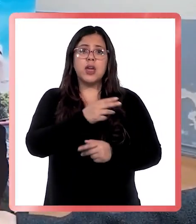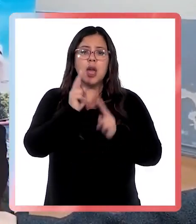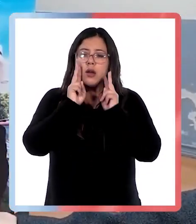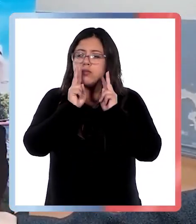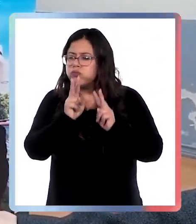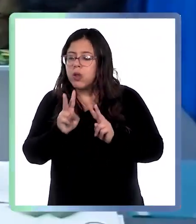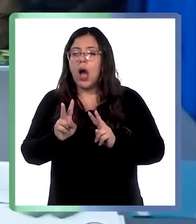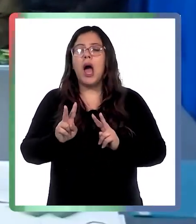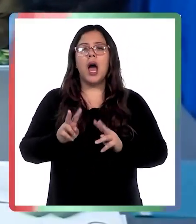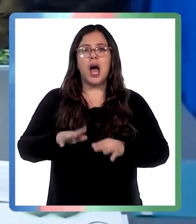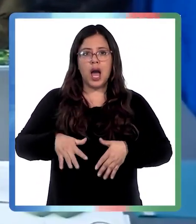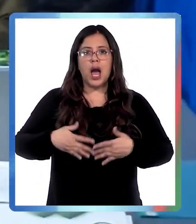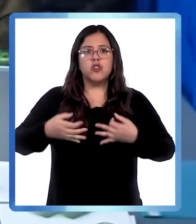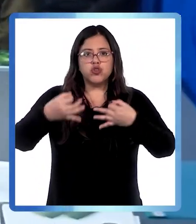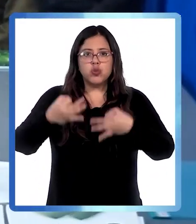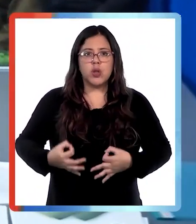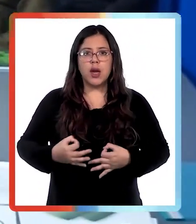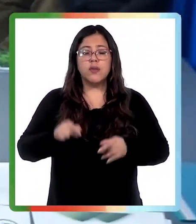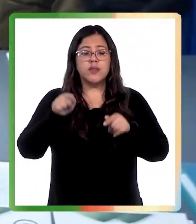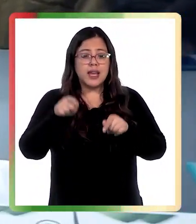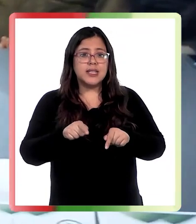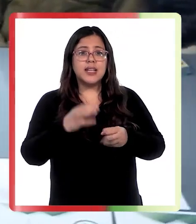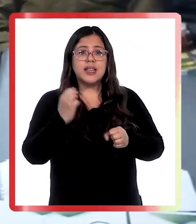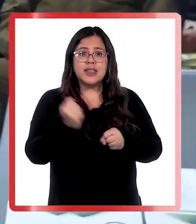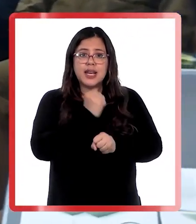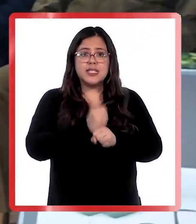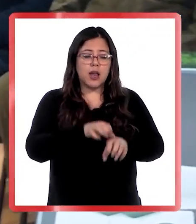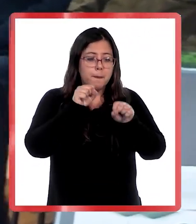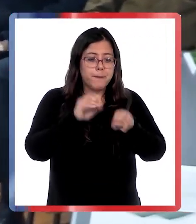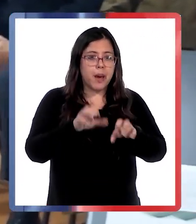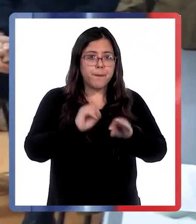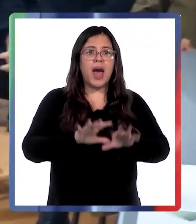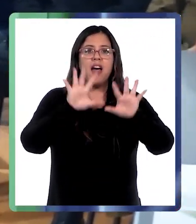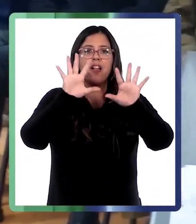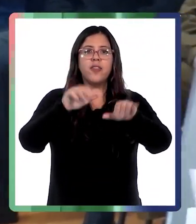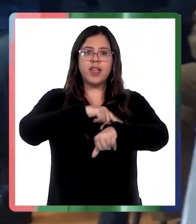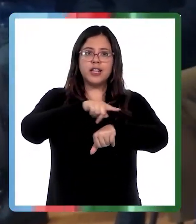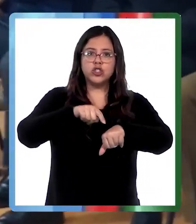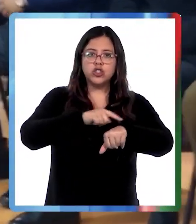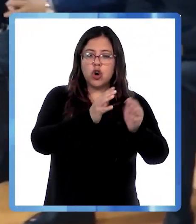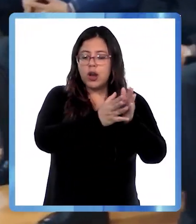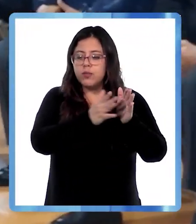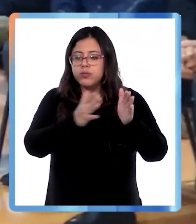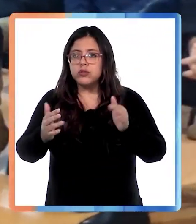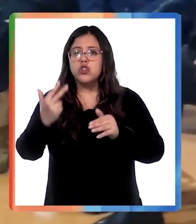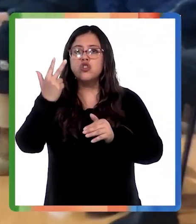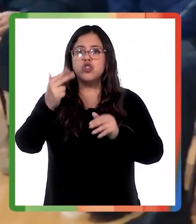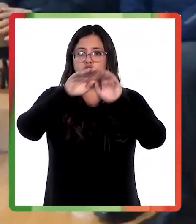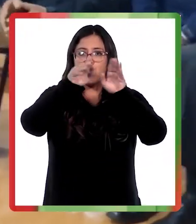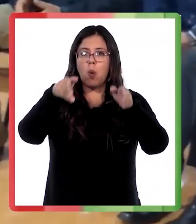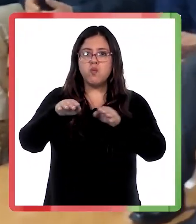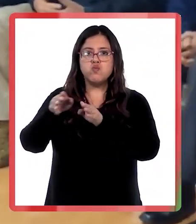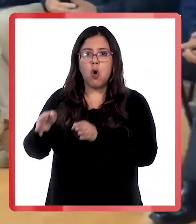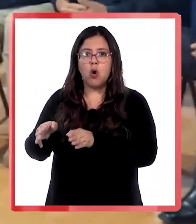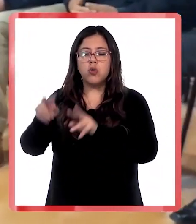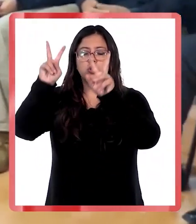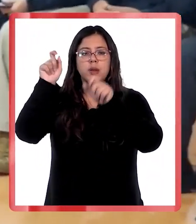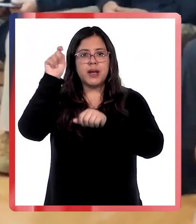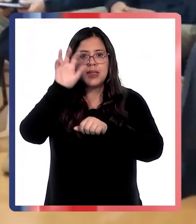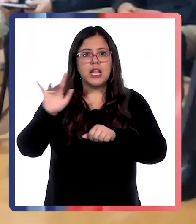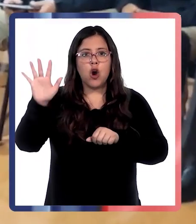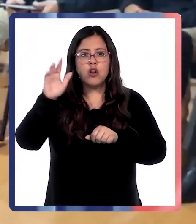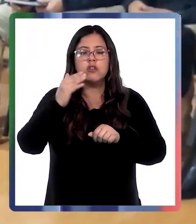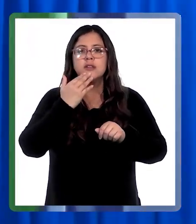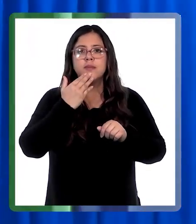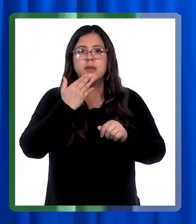sensación de seguridad el taller se desarrolló durante dos días con un total de 10 horas pedagógicas e incluyeron ocho módulos tanto